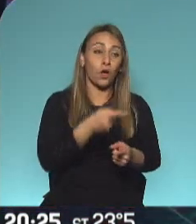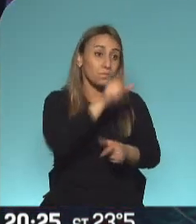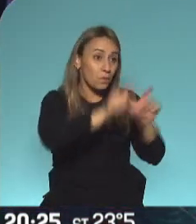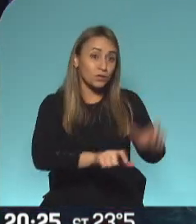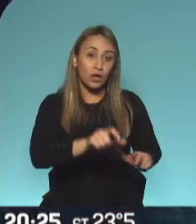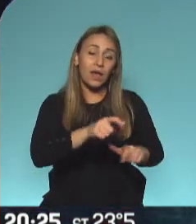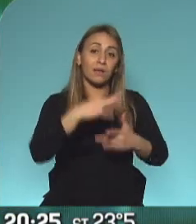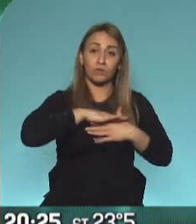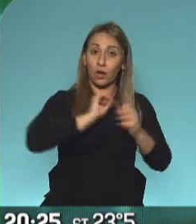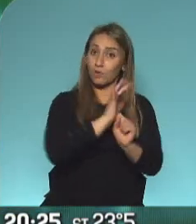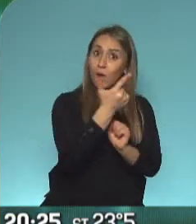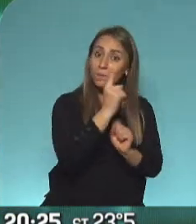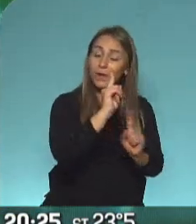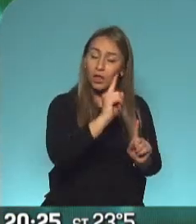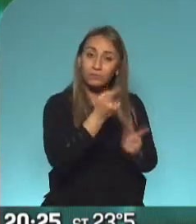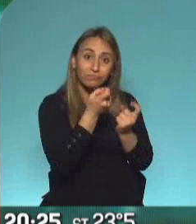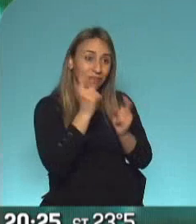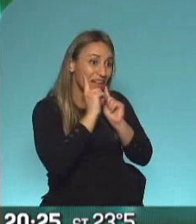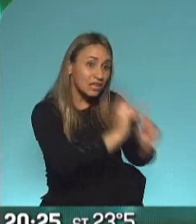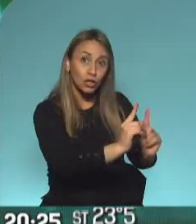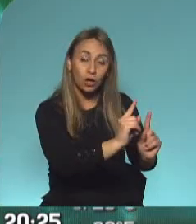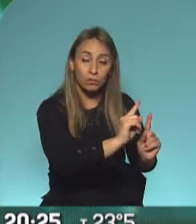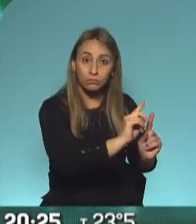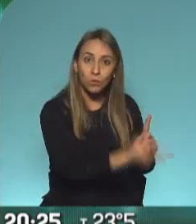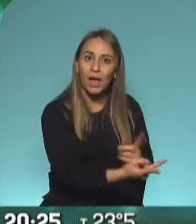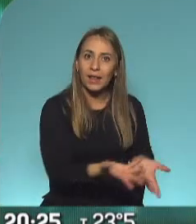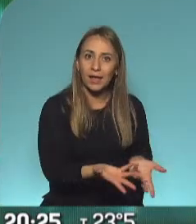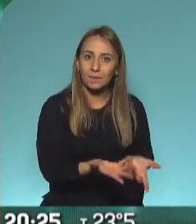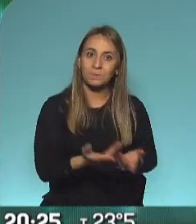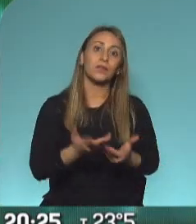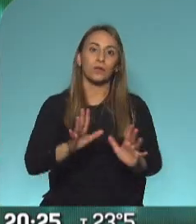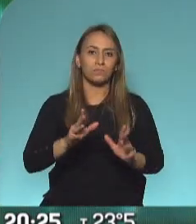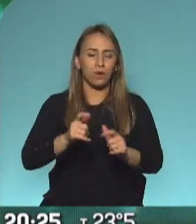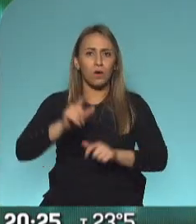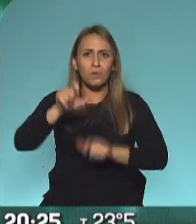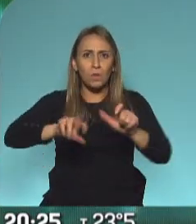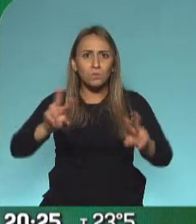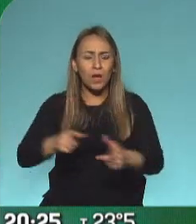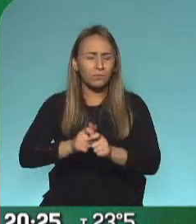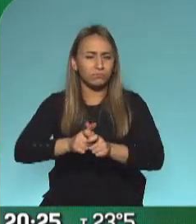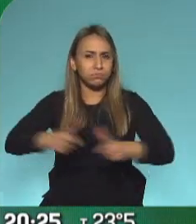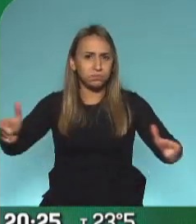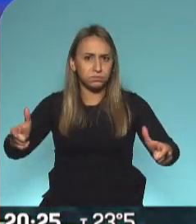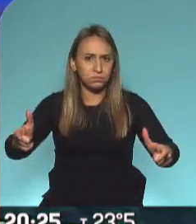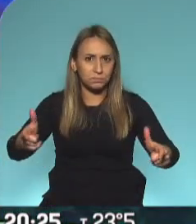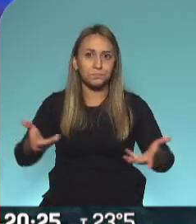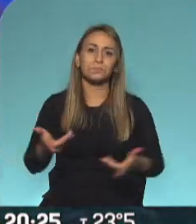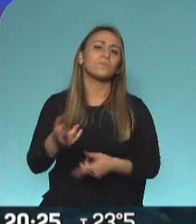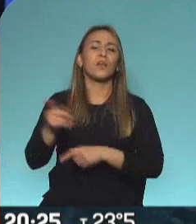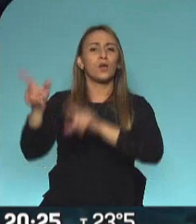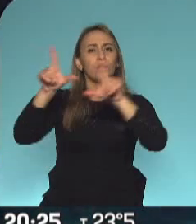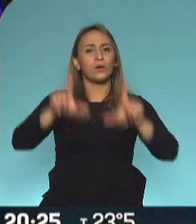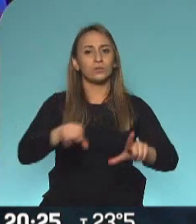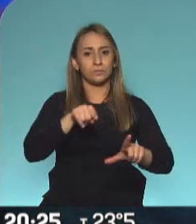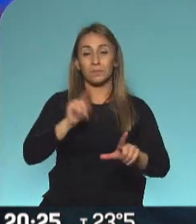esa gente que podía haber sido atendida va a fallecer y vamos a tener un serio problema. Hay una segunda placa. Eso que está diciendo el doctor